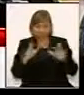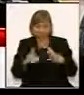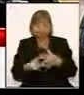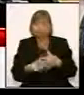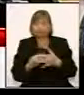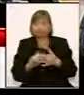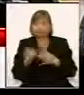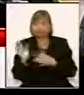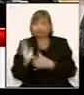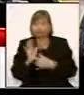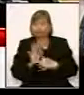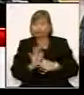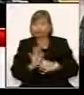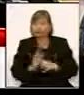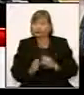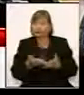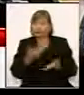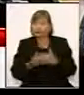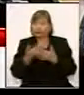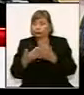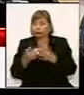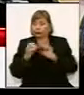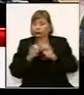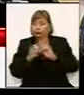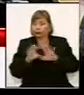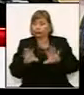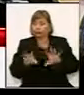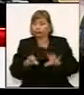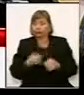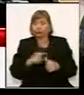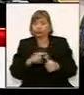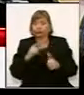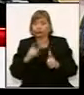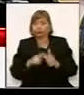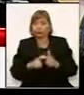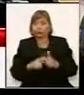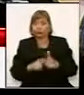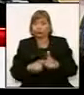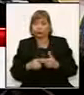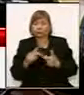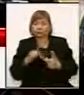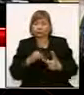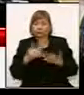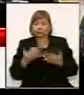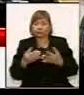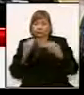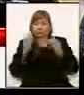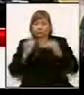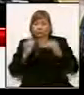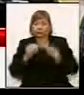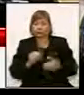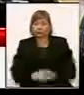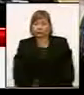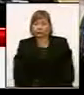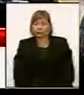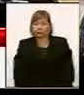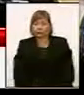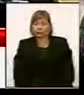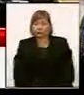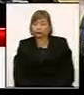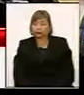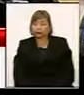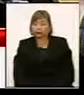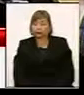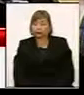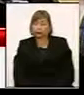se muestra las señales de transparencia. Entonces, yo quiero darle la oportunidad